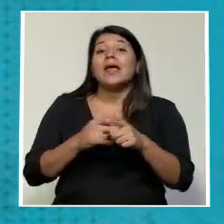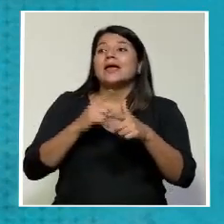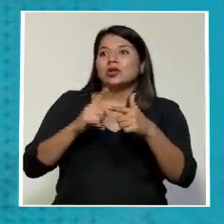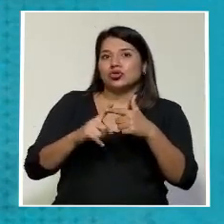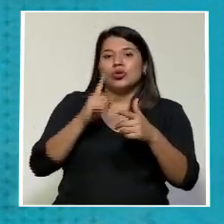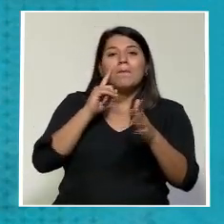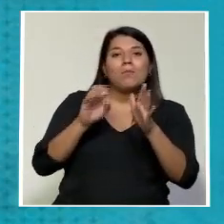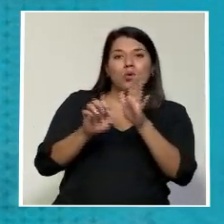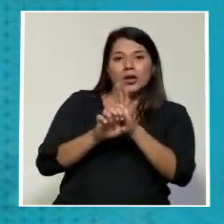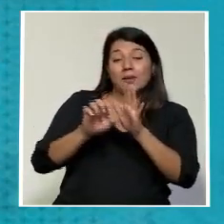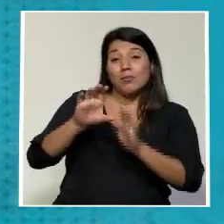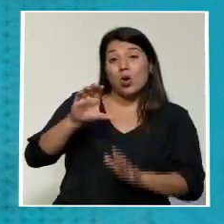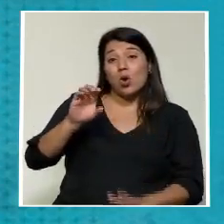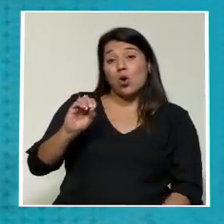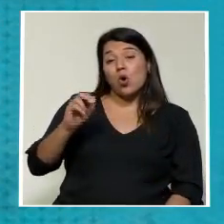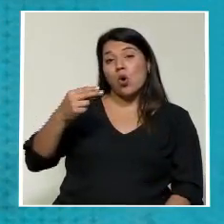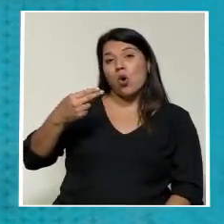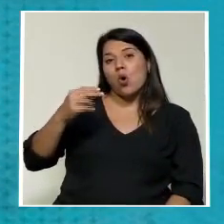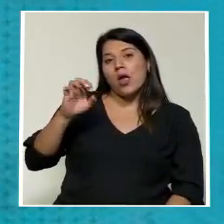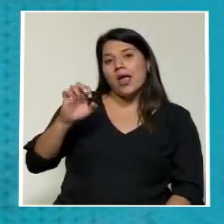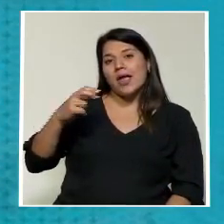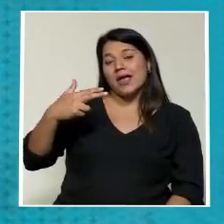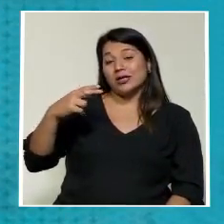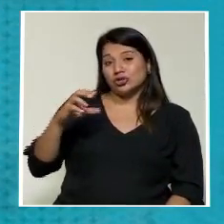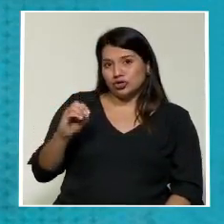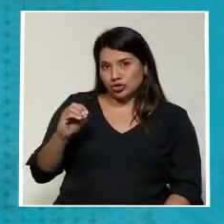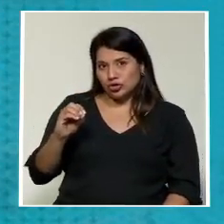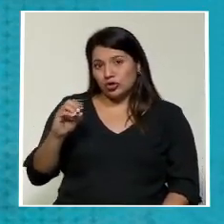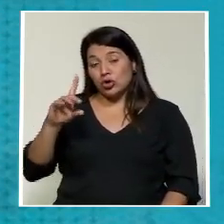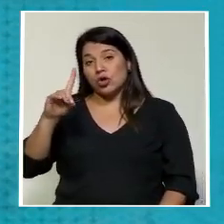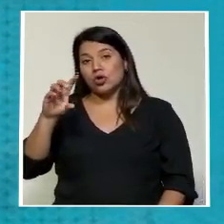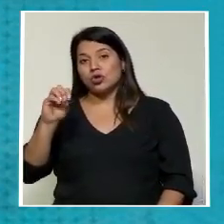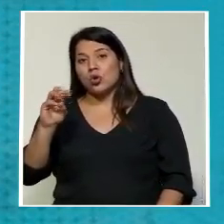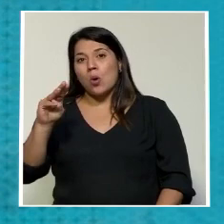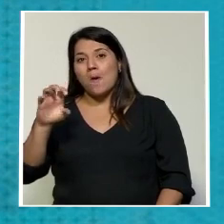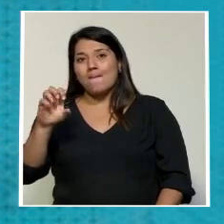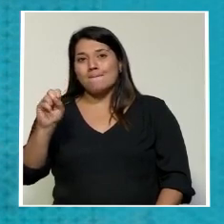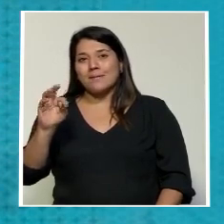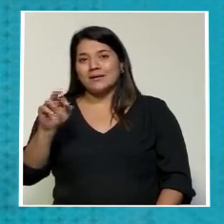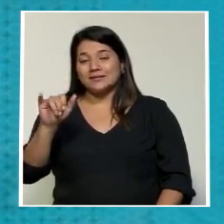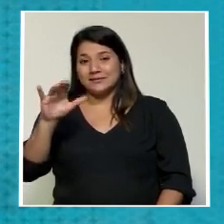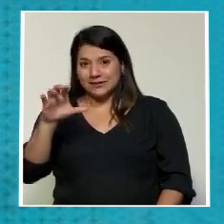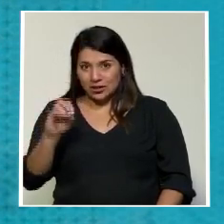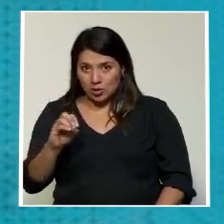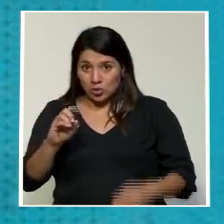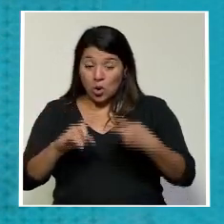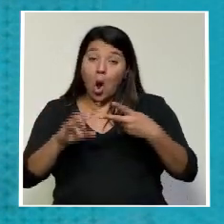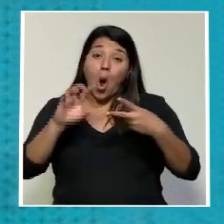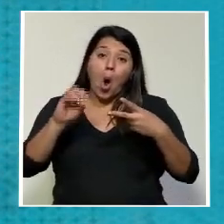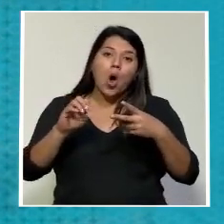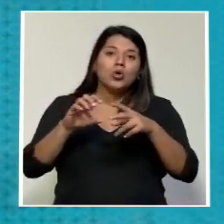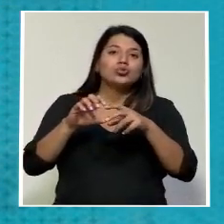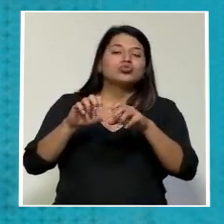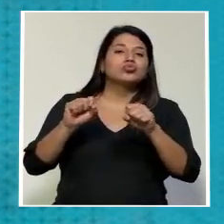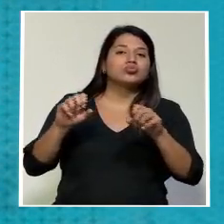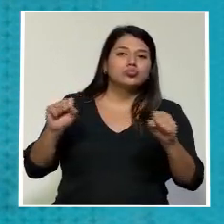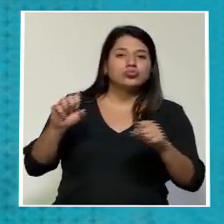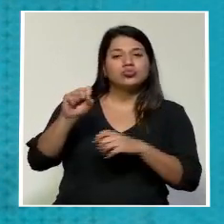determinada en nuestra ley en cohecho propio y cohecho impropio y soborno transnacional que hablamos cuando